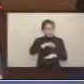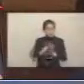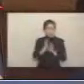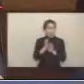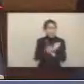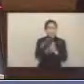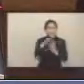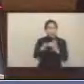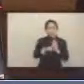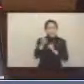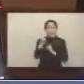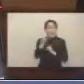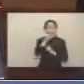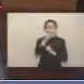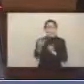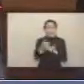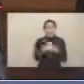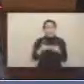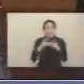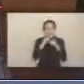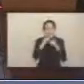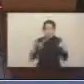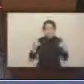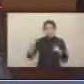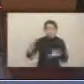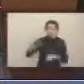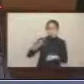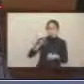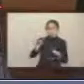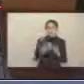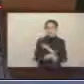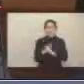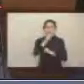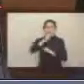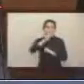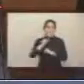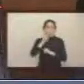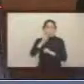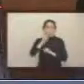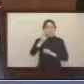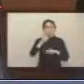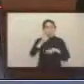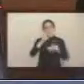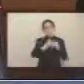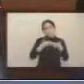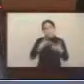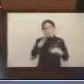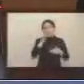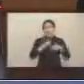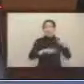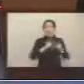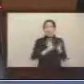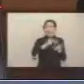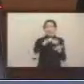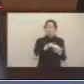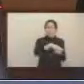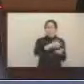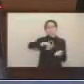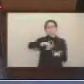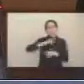millones anuales, eso suponía que, lo equivalente a 2,2 millones para la construcción, que nosotros doblábamos